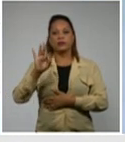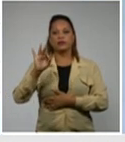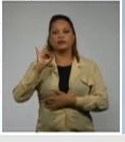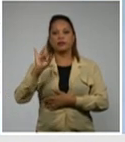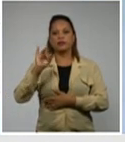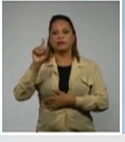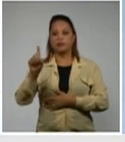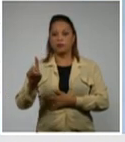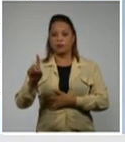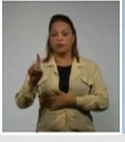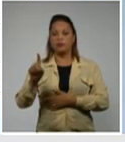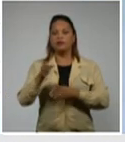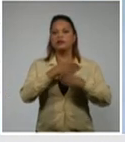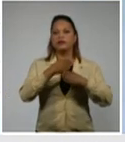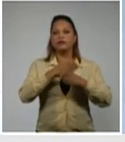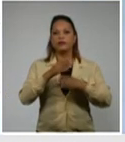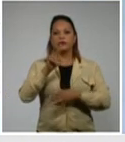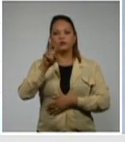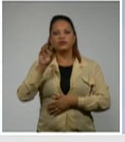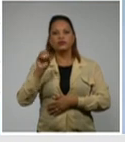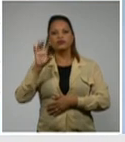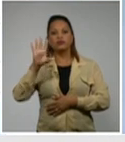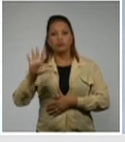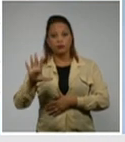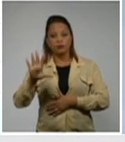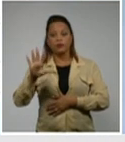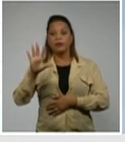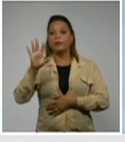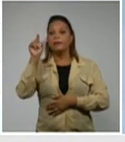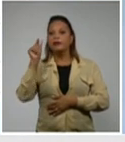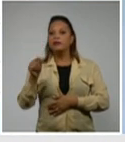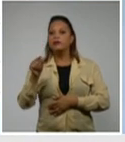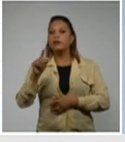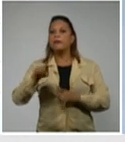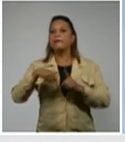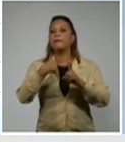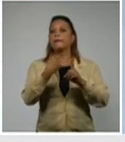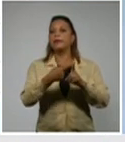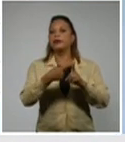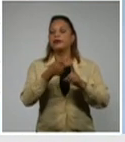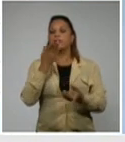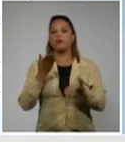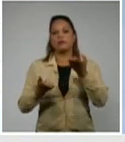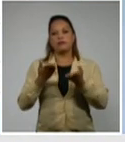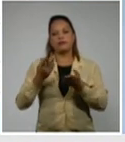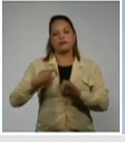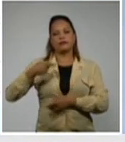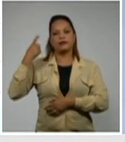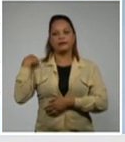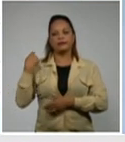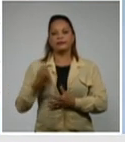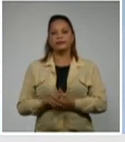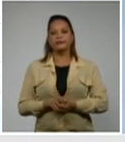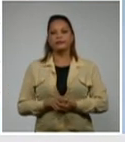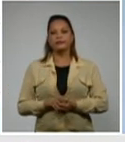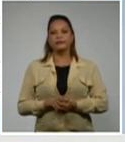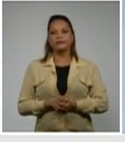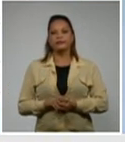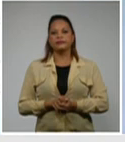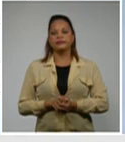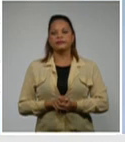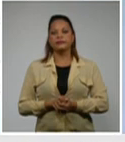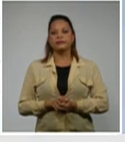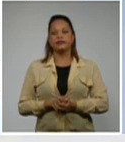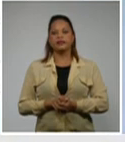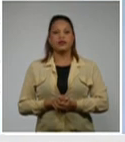significa 205 casos confirmados más que el día anterior. Con este comportamiento de los